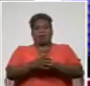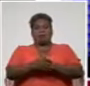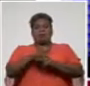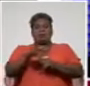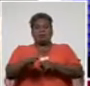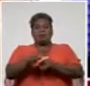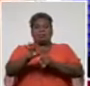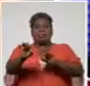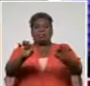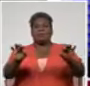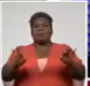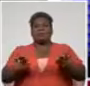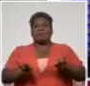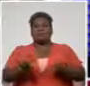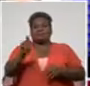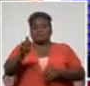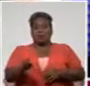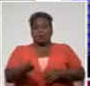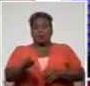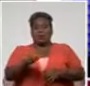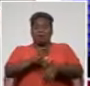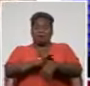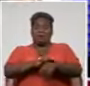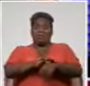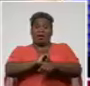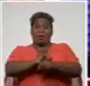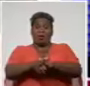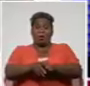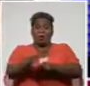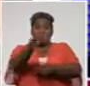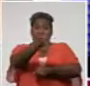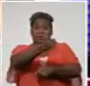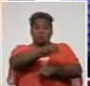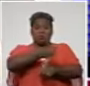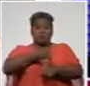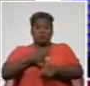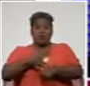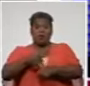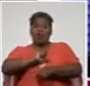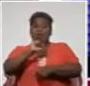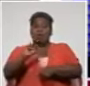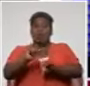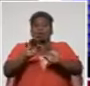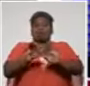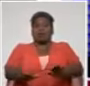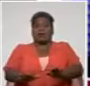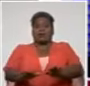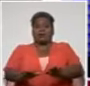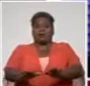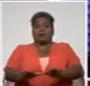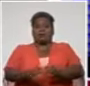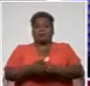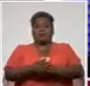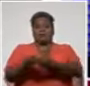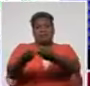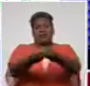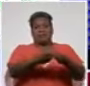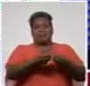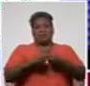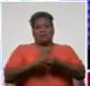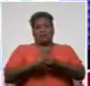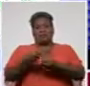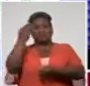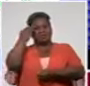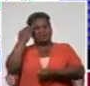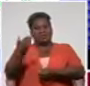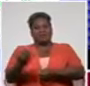casos que tenemos. Es decir, ese es el objetivo de estos 15 días, lograr que frene ese nivel de transmisión en el que estamos. Bueno, muchísimas gracias, Góngora. Vamos